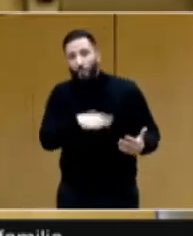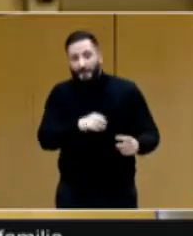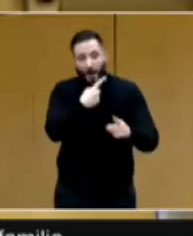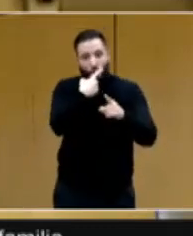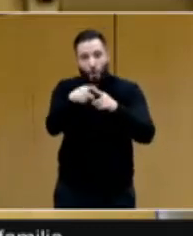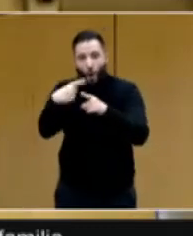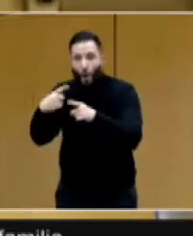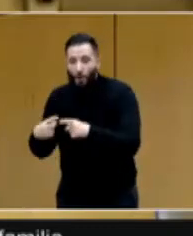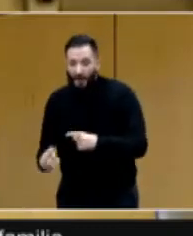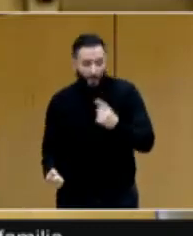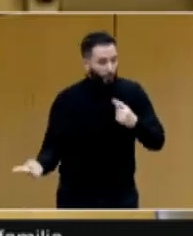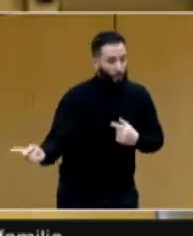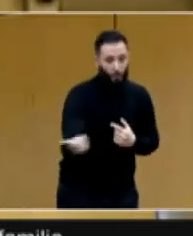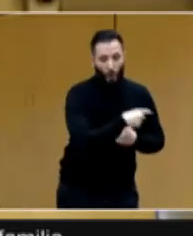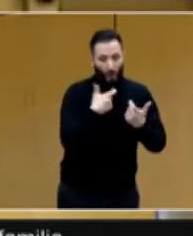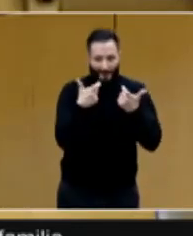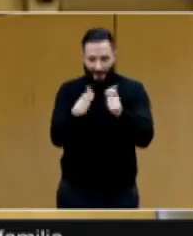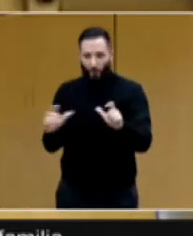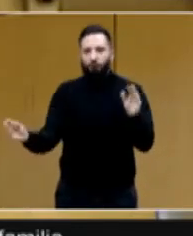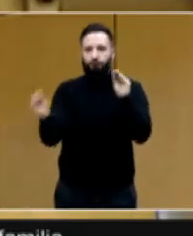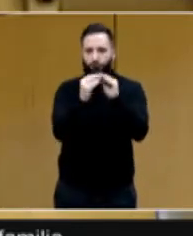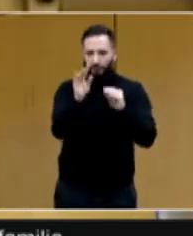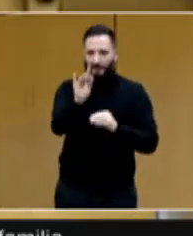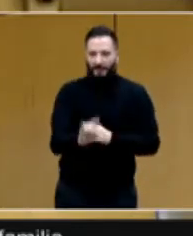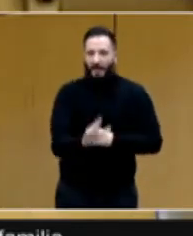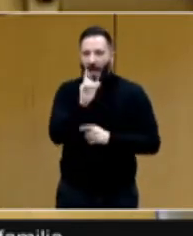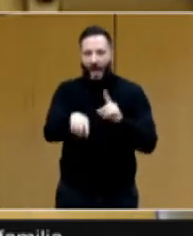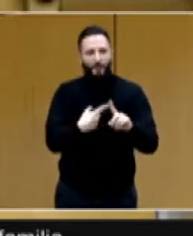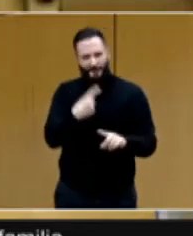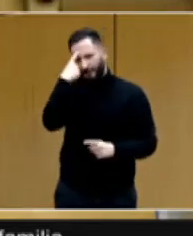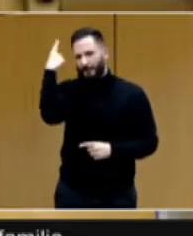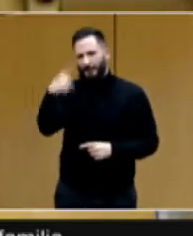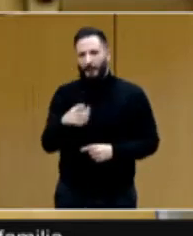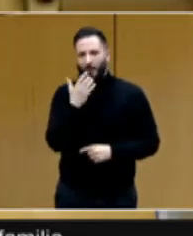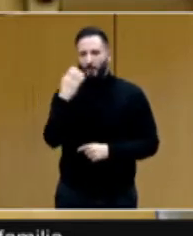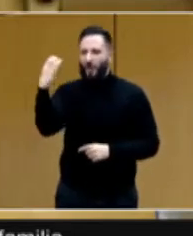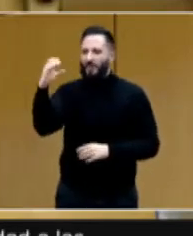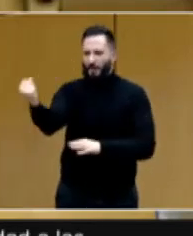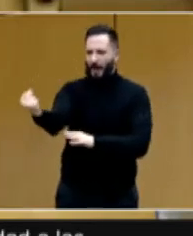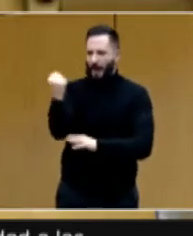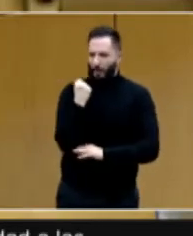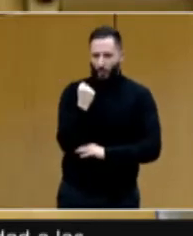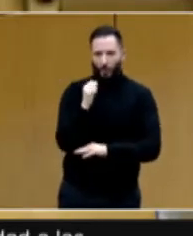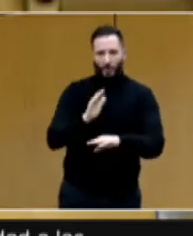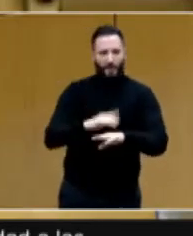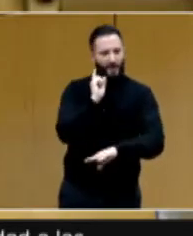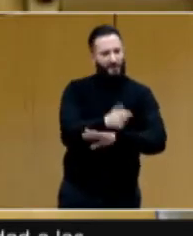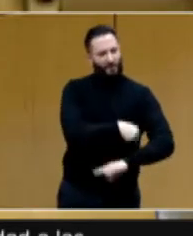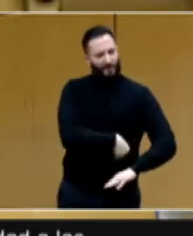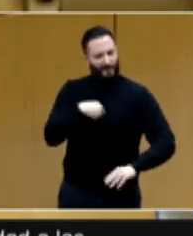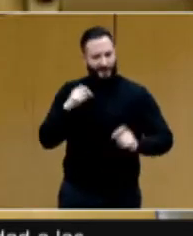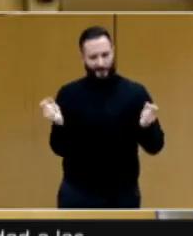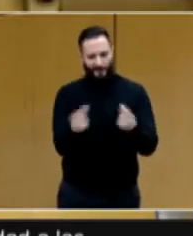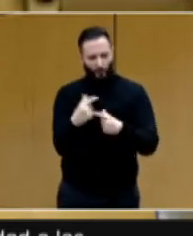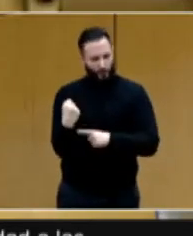las que estamos implicados todo el sector y me consta además por ejemplo el apoyo de cermi y fijaros con la dirección general de seguros que ha logrado